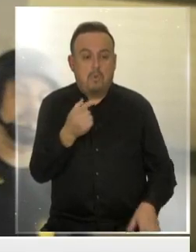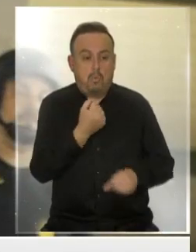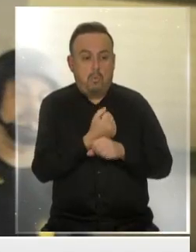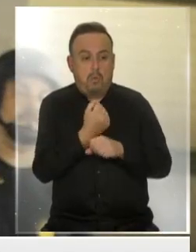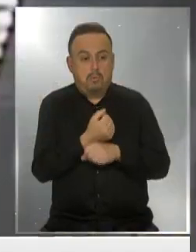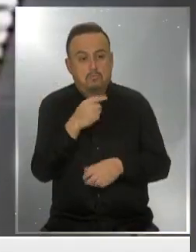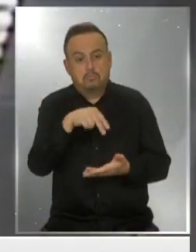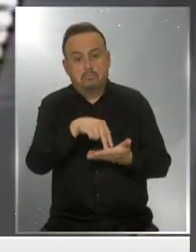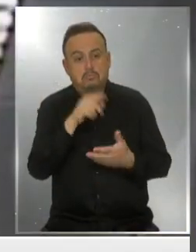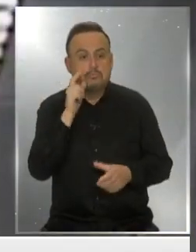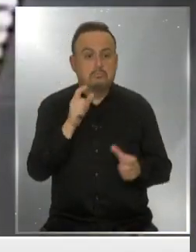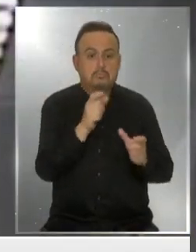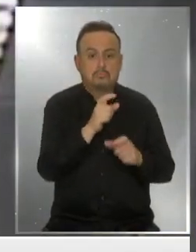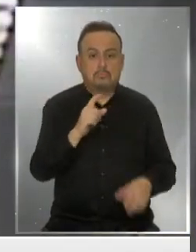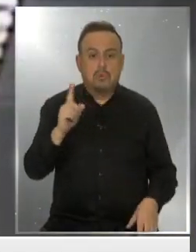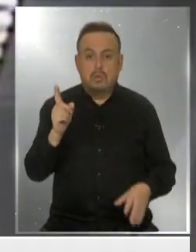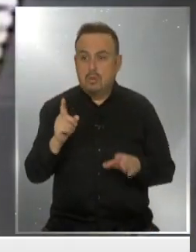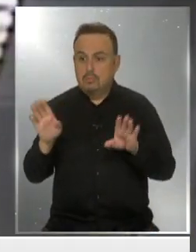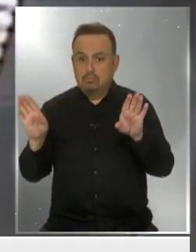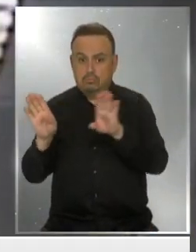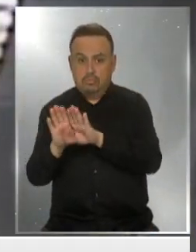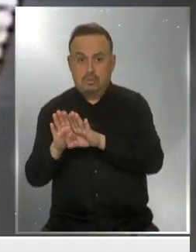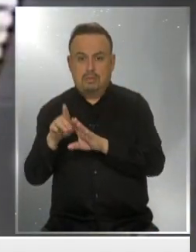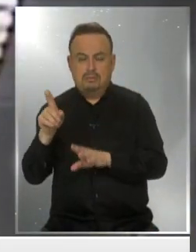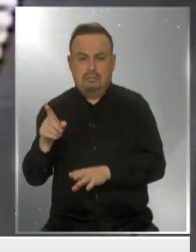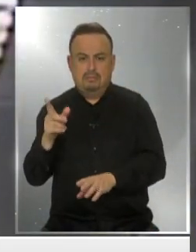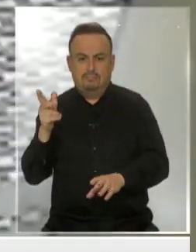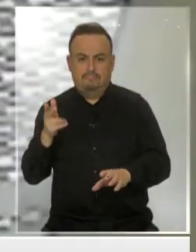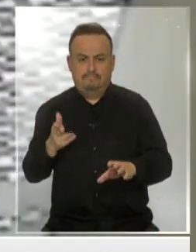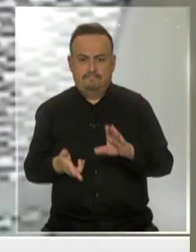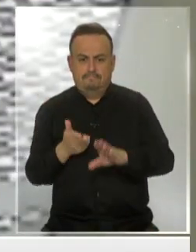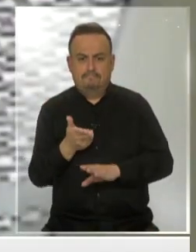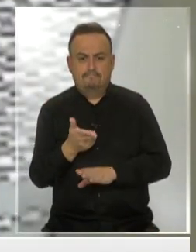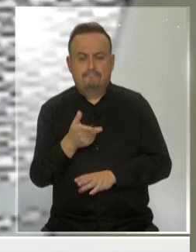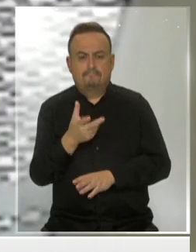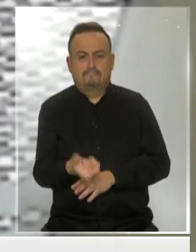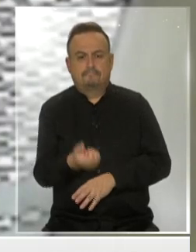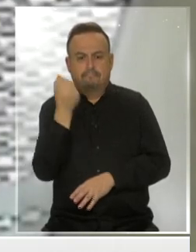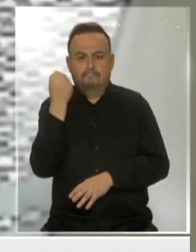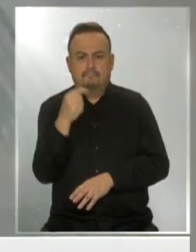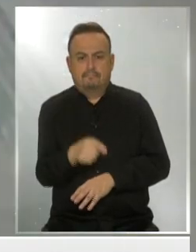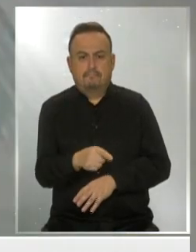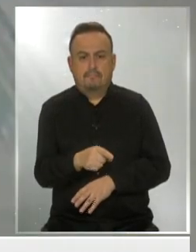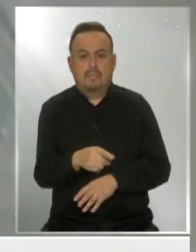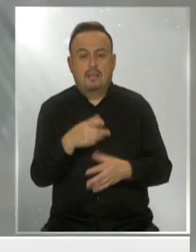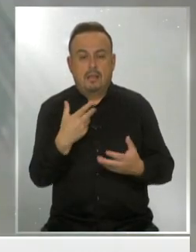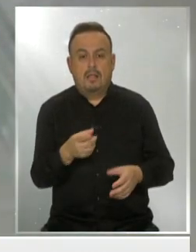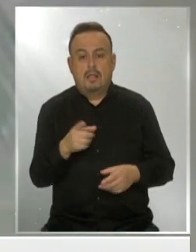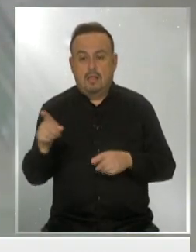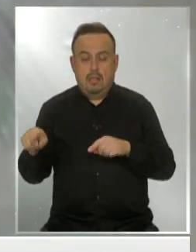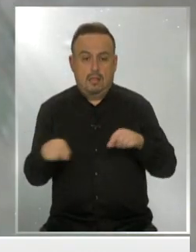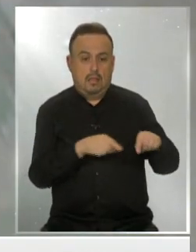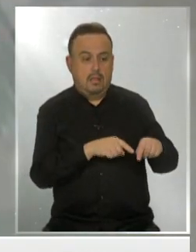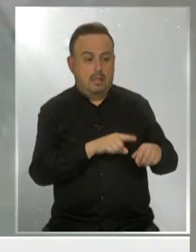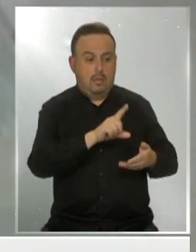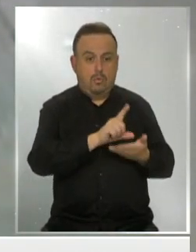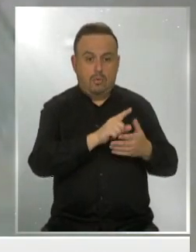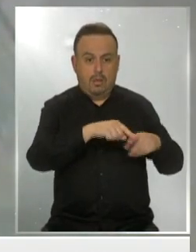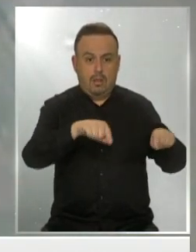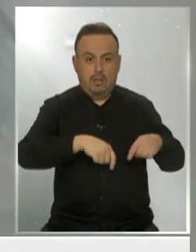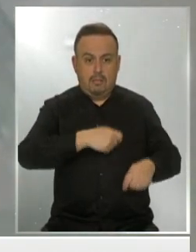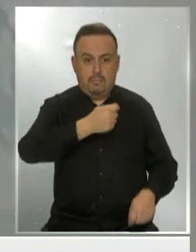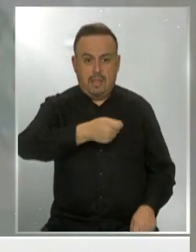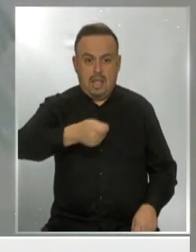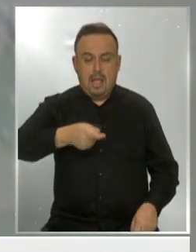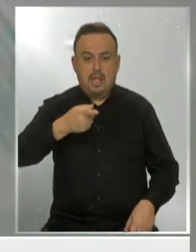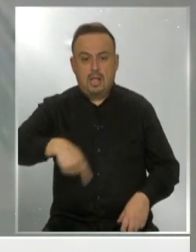encontraba en el lugar el momento de cerrar la sucursal él lo intimida le quitó el arma al vigilante lo trasladó al sector de las cajas junto a